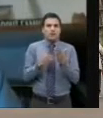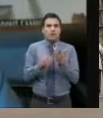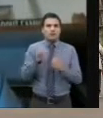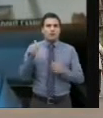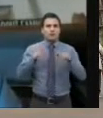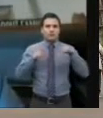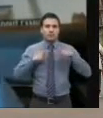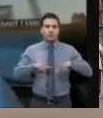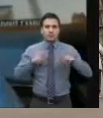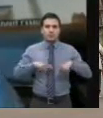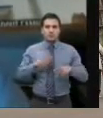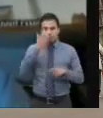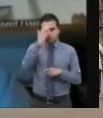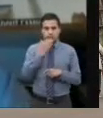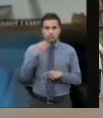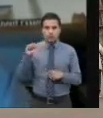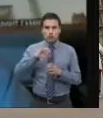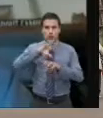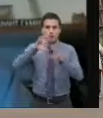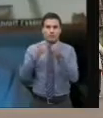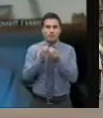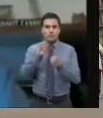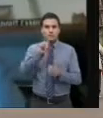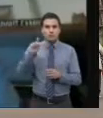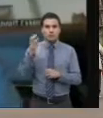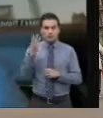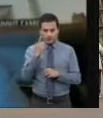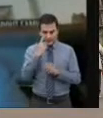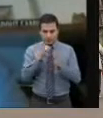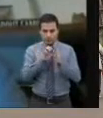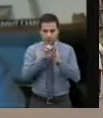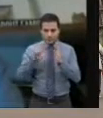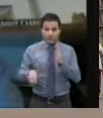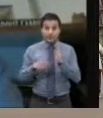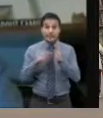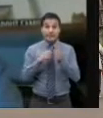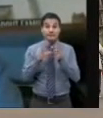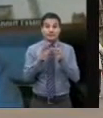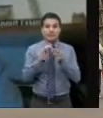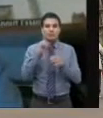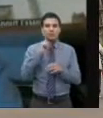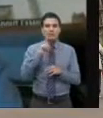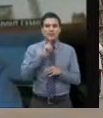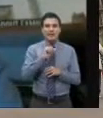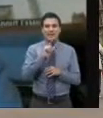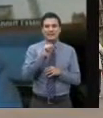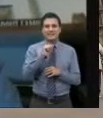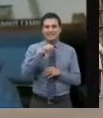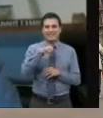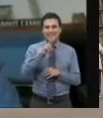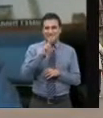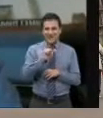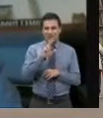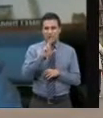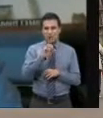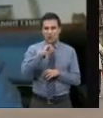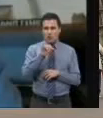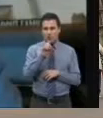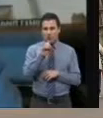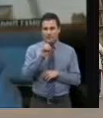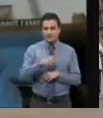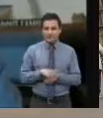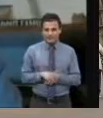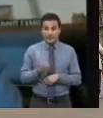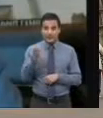ejemplo, en la foja 147 refieren que Alessandra Rojo de la Vega,